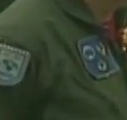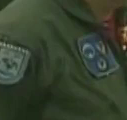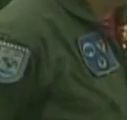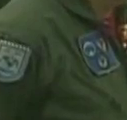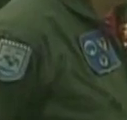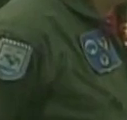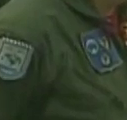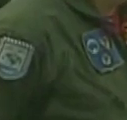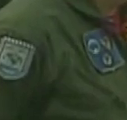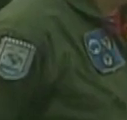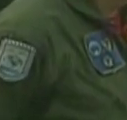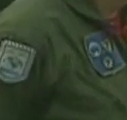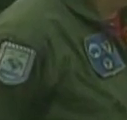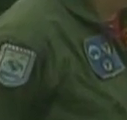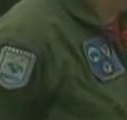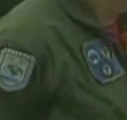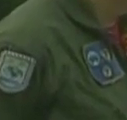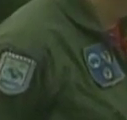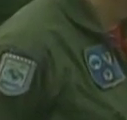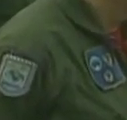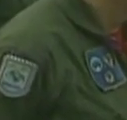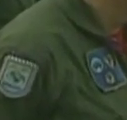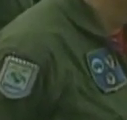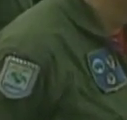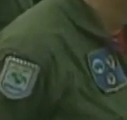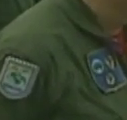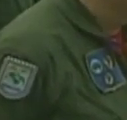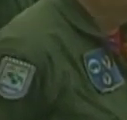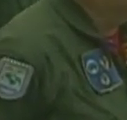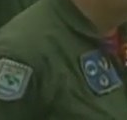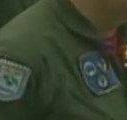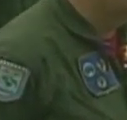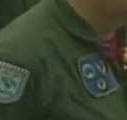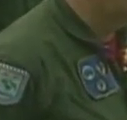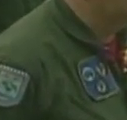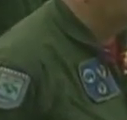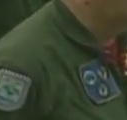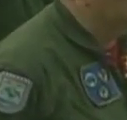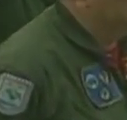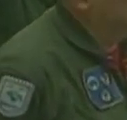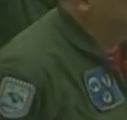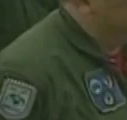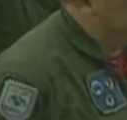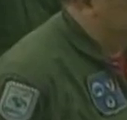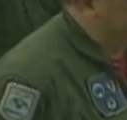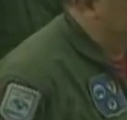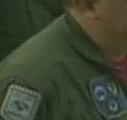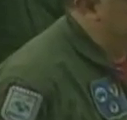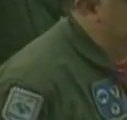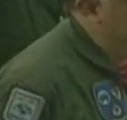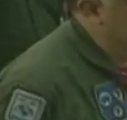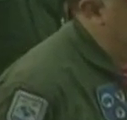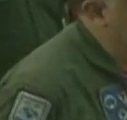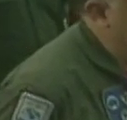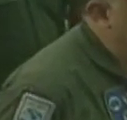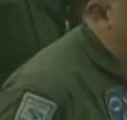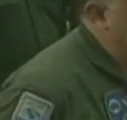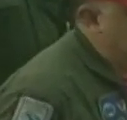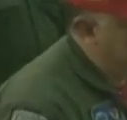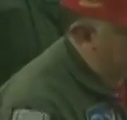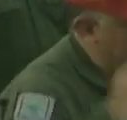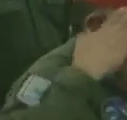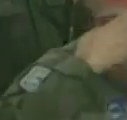autoridades legítimas han ratificado en este contexto. Con estas imágenes despedimos esta transmisión.